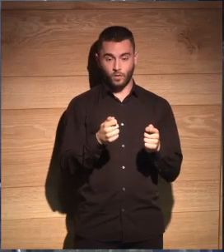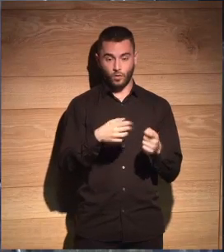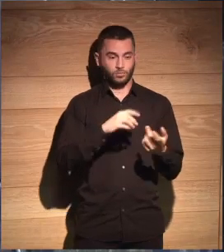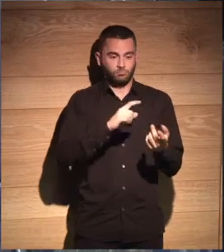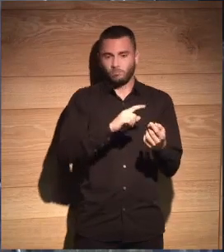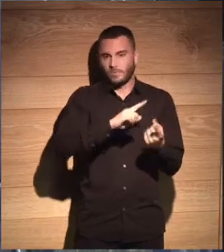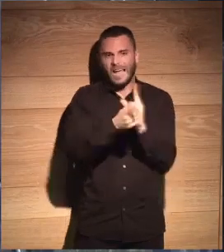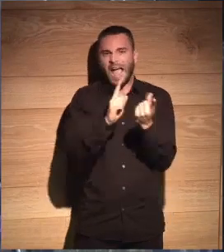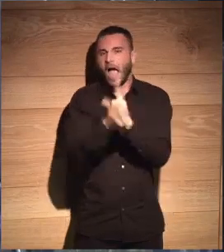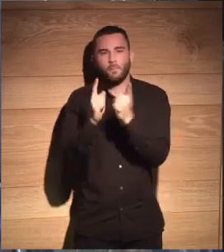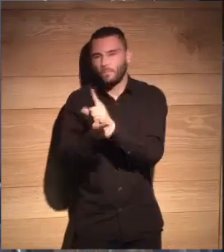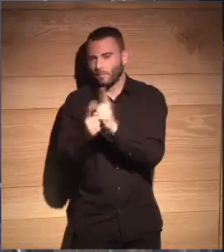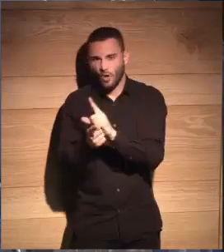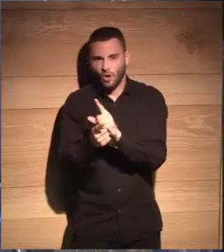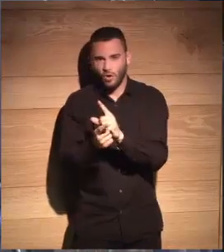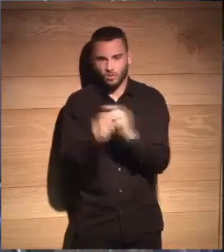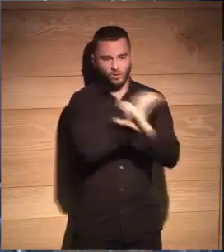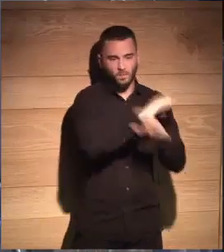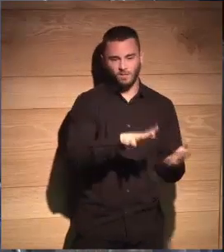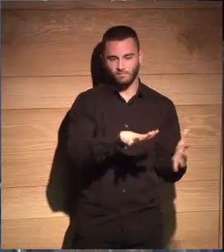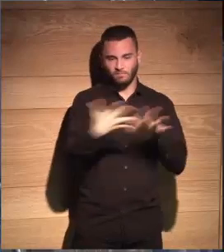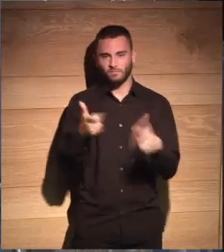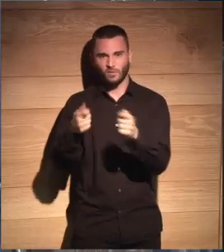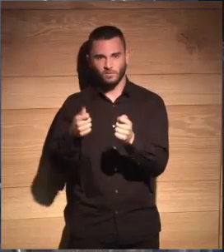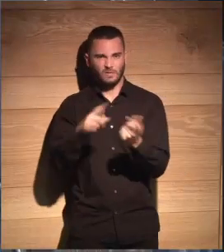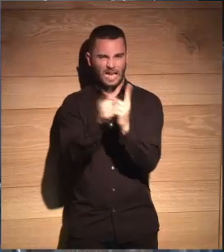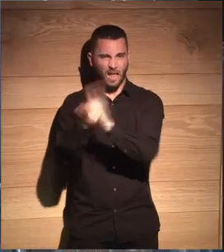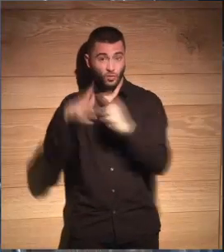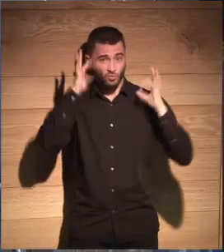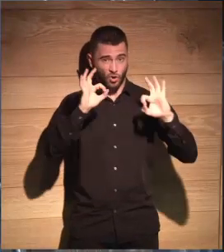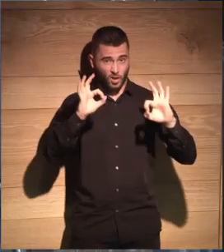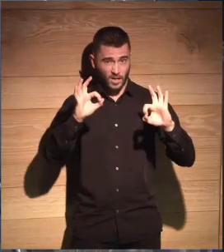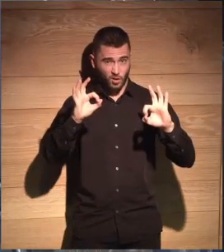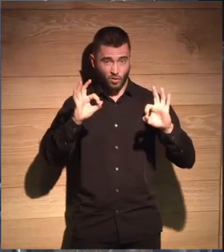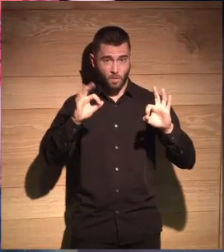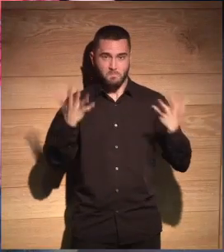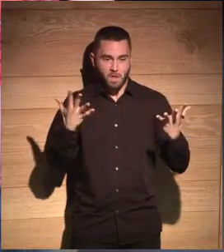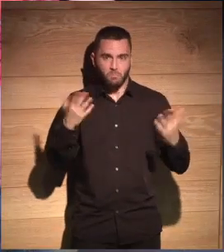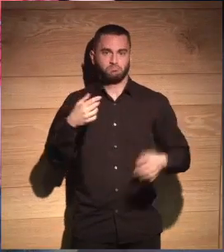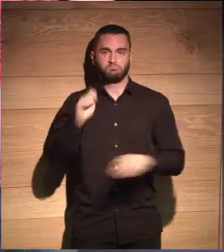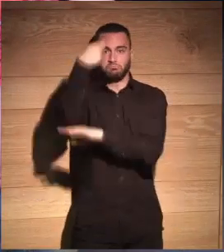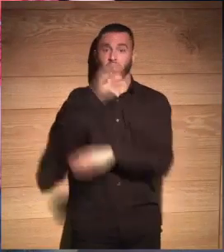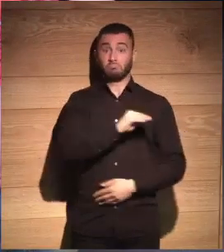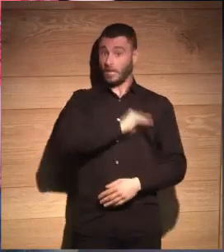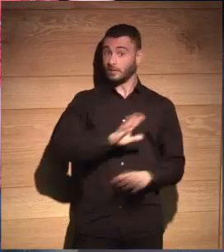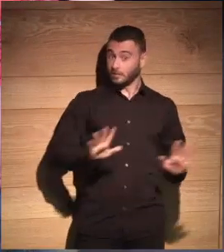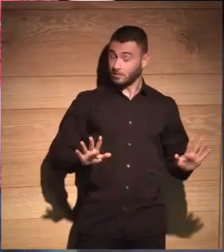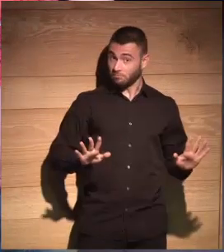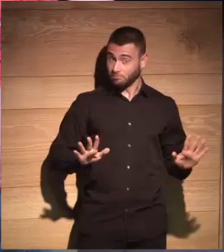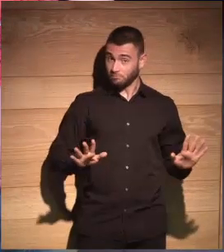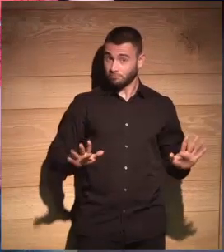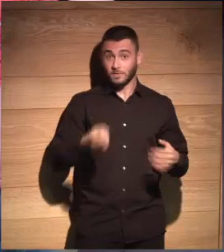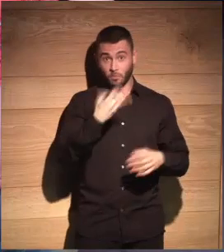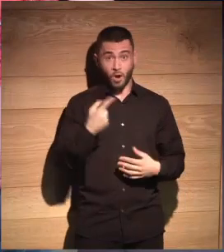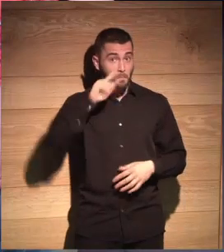los posibles cambios lógicos que tiene que haber al cambiar de medio, pues está bastante bastante logrado. Y bueno, y